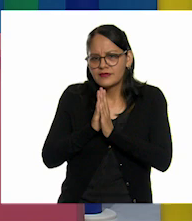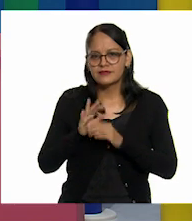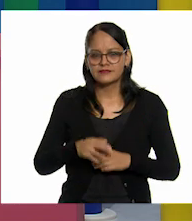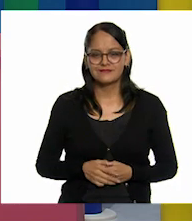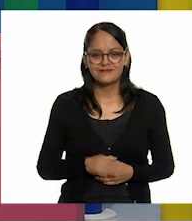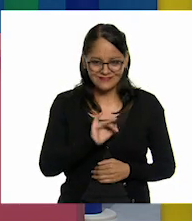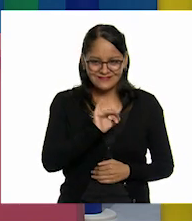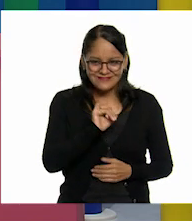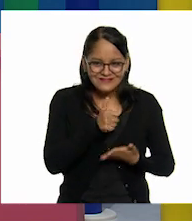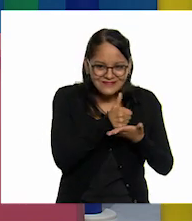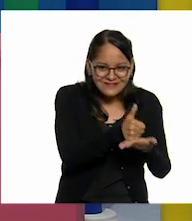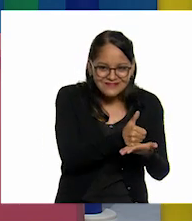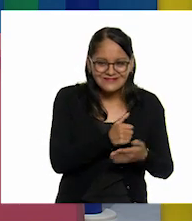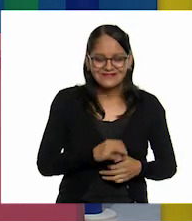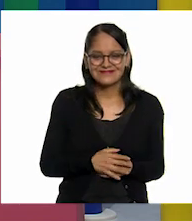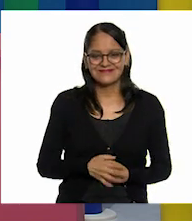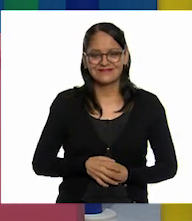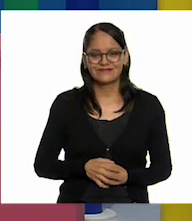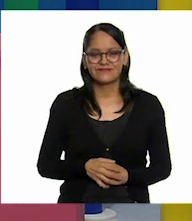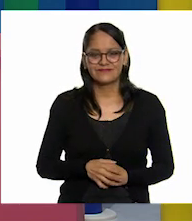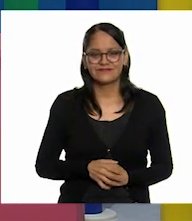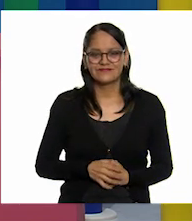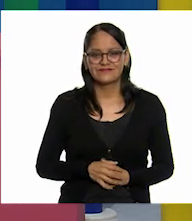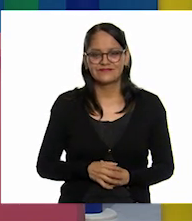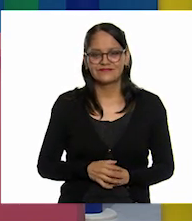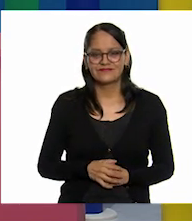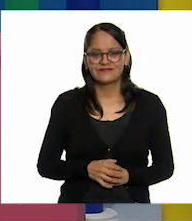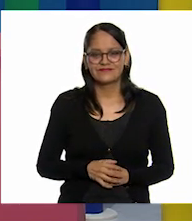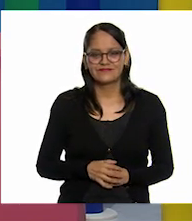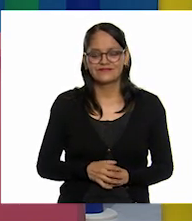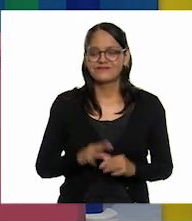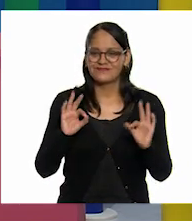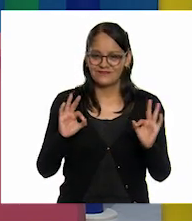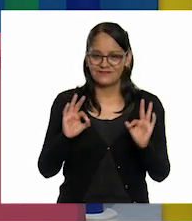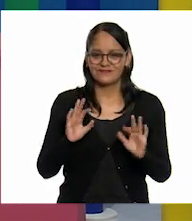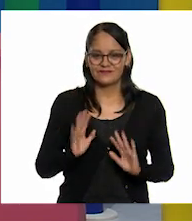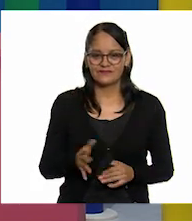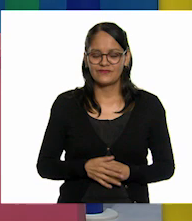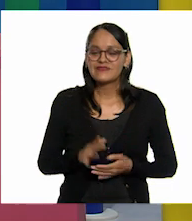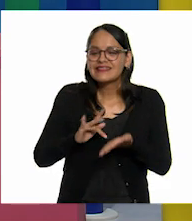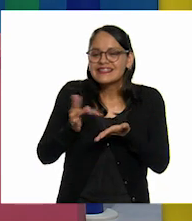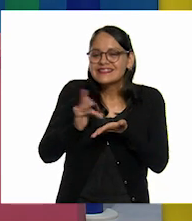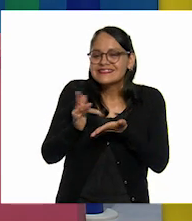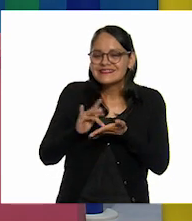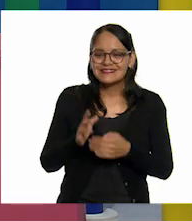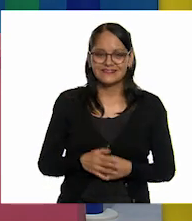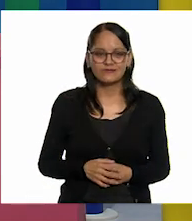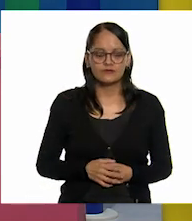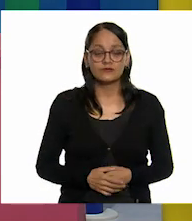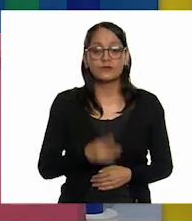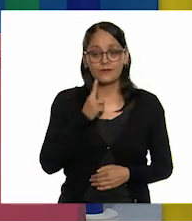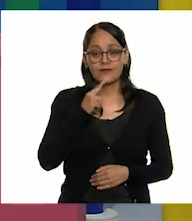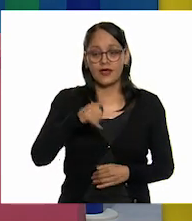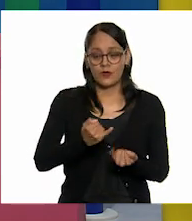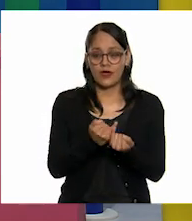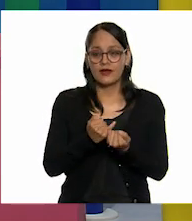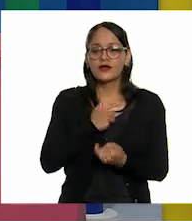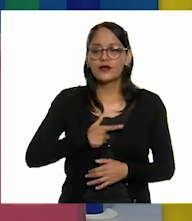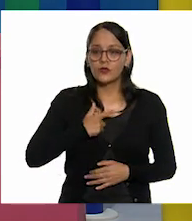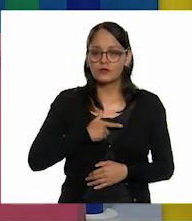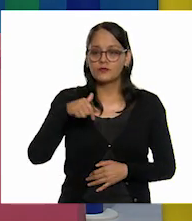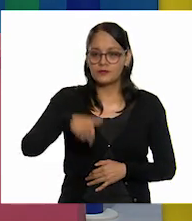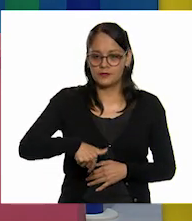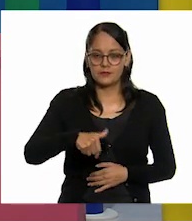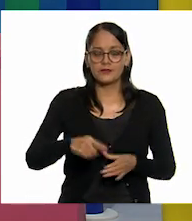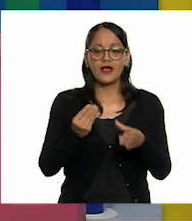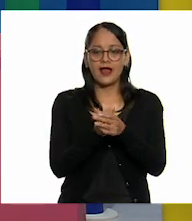Claro, Raulito, con mucho gusto. ¿Listo? Ahí está. Aquí te lo pongo. Gracias. Bueno, vamos a tener el gusto de estar con ustedes en